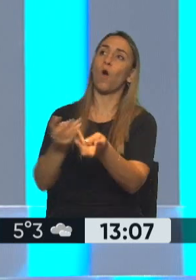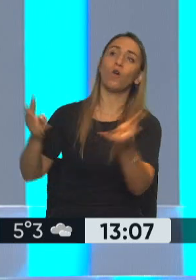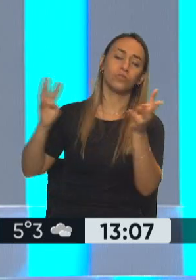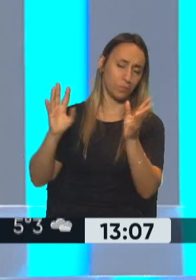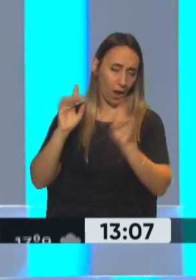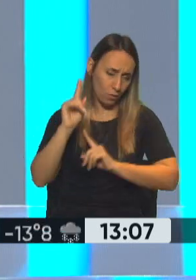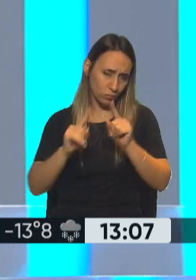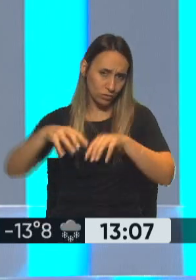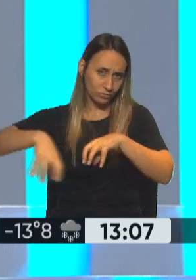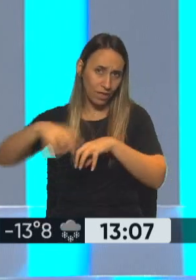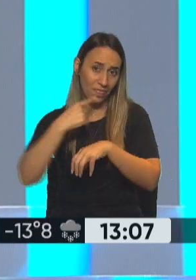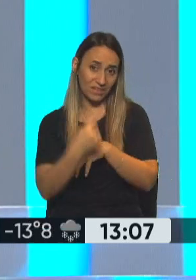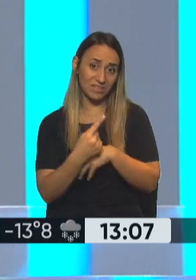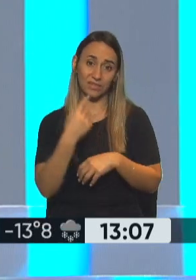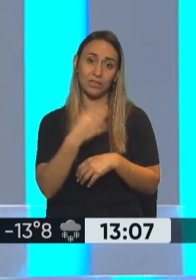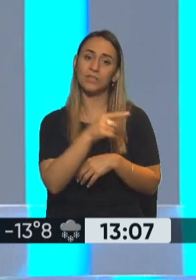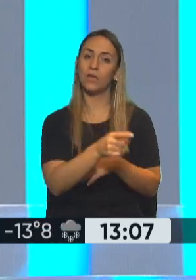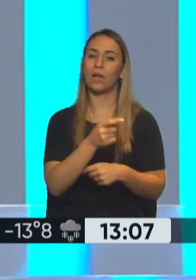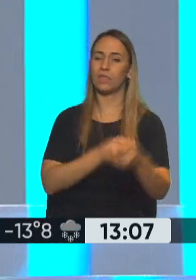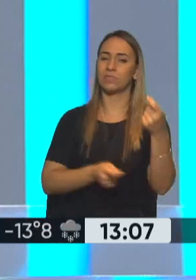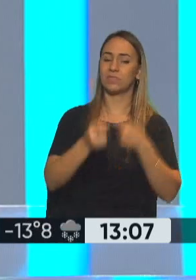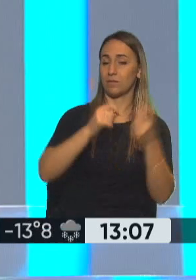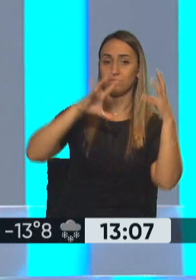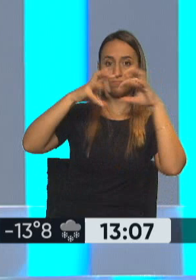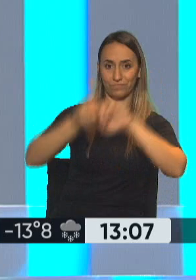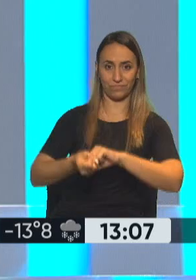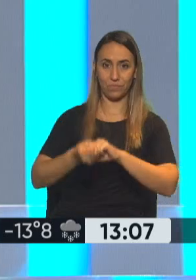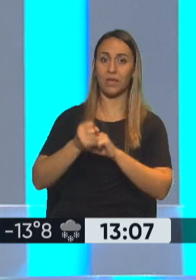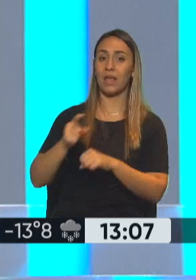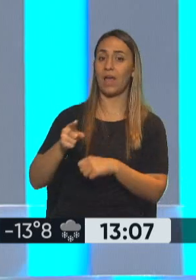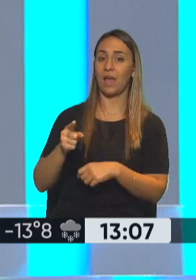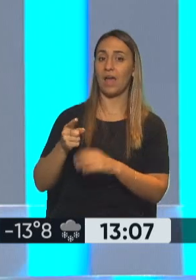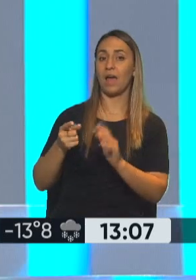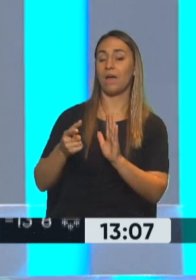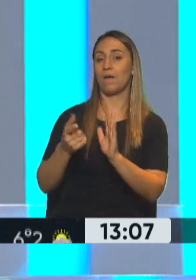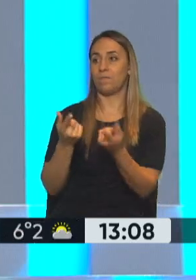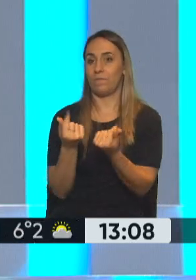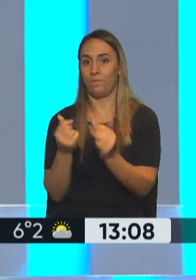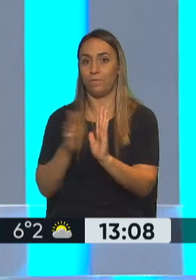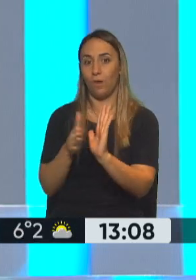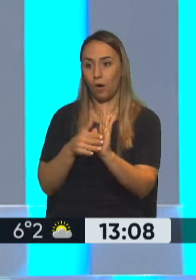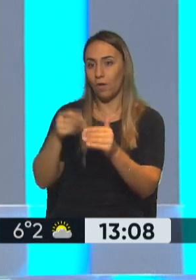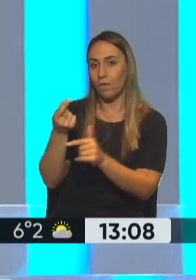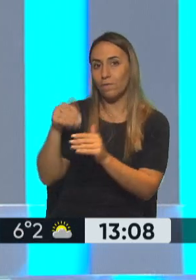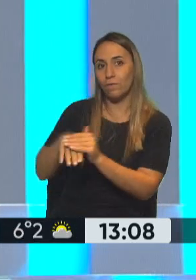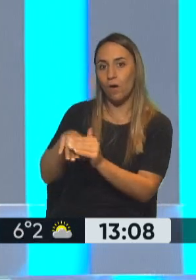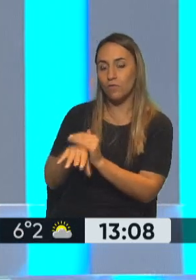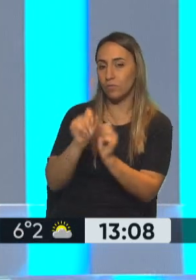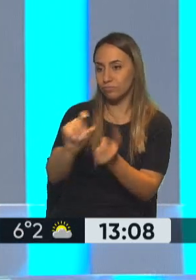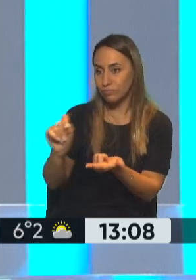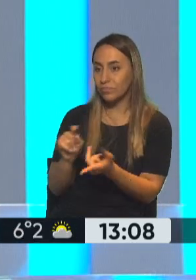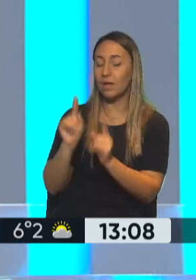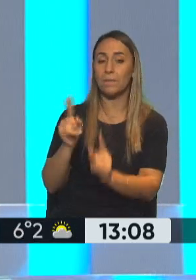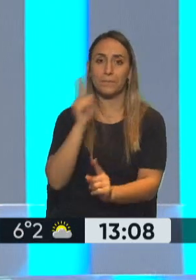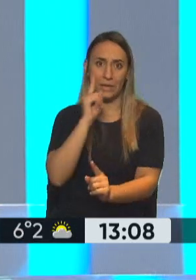oposición decían que era una operación ruinosa para el Fondo de Garantía de Sustentabilidad, que ponía en riesgo las